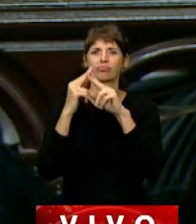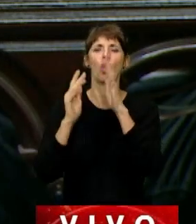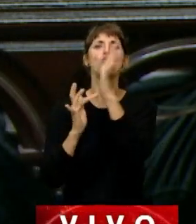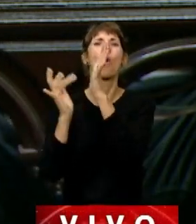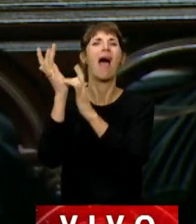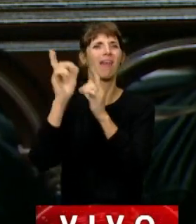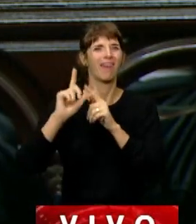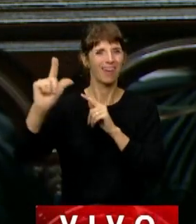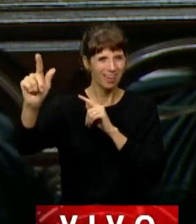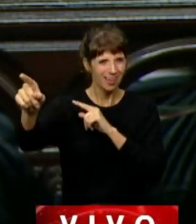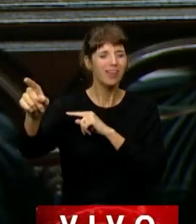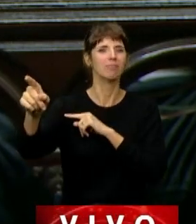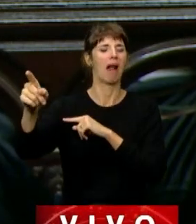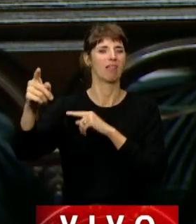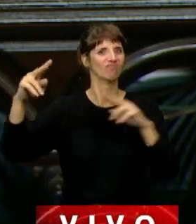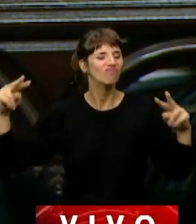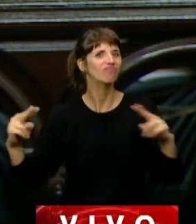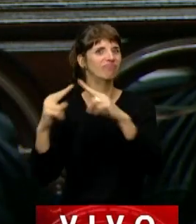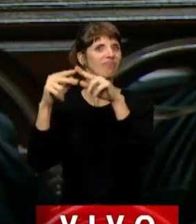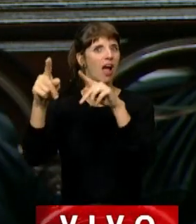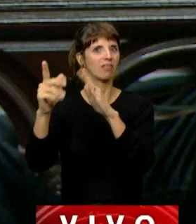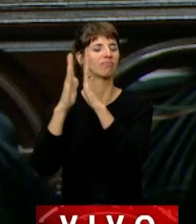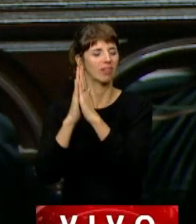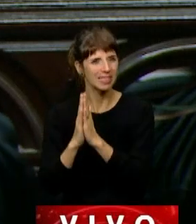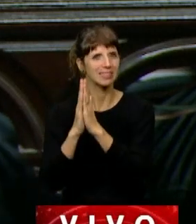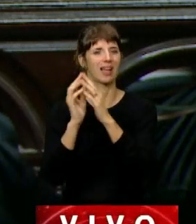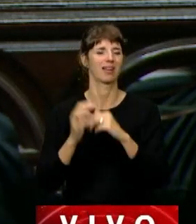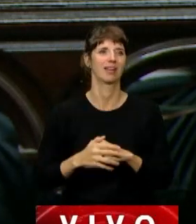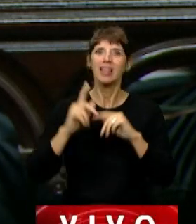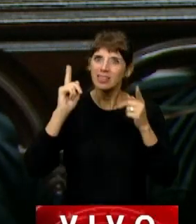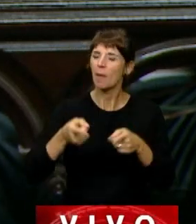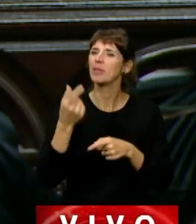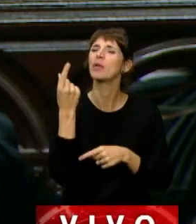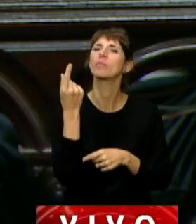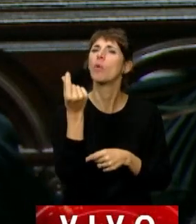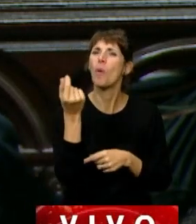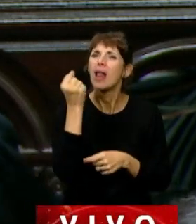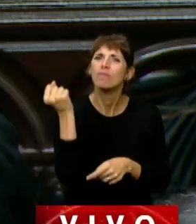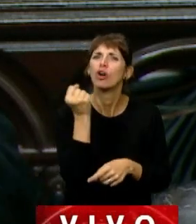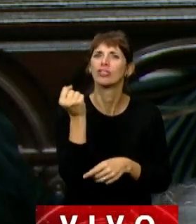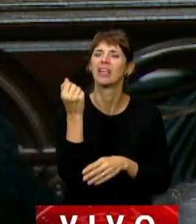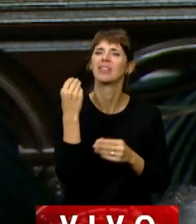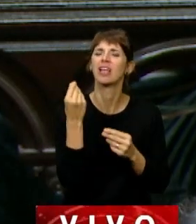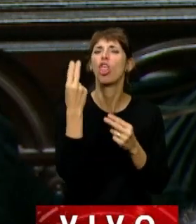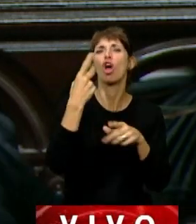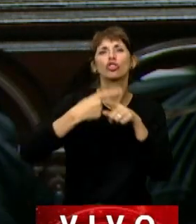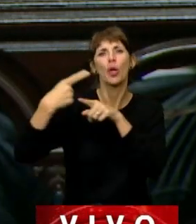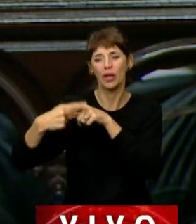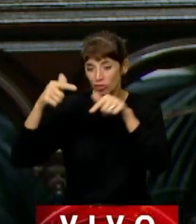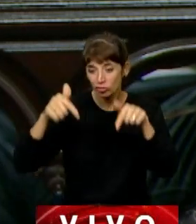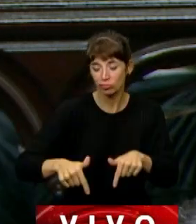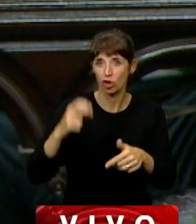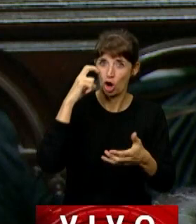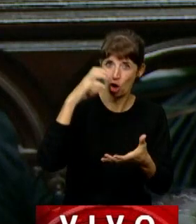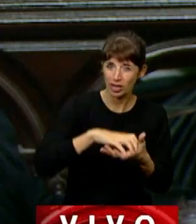rezar. Sirve que muchos se hayan encontrado en dos eventos, uno realizado aquí y